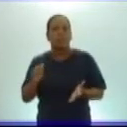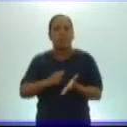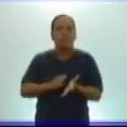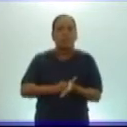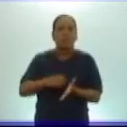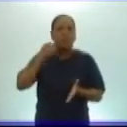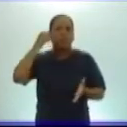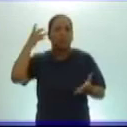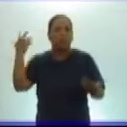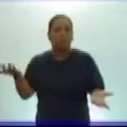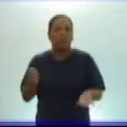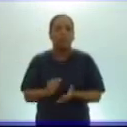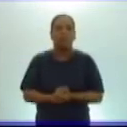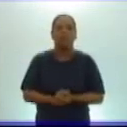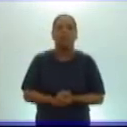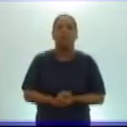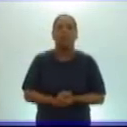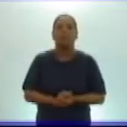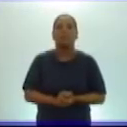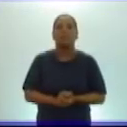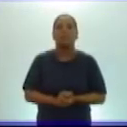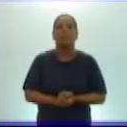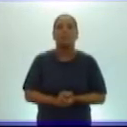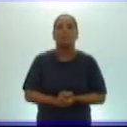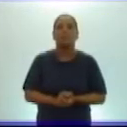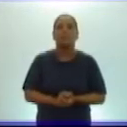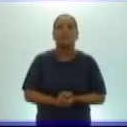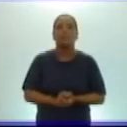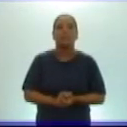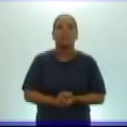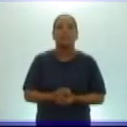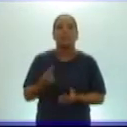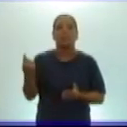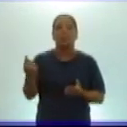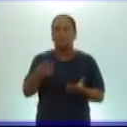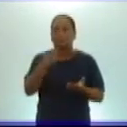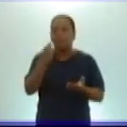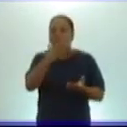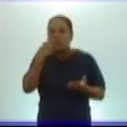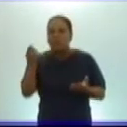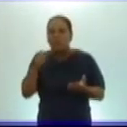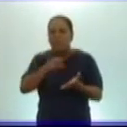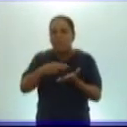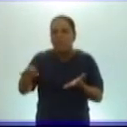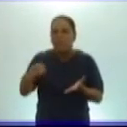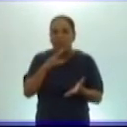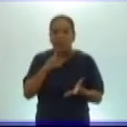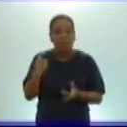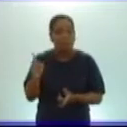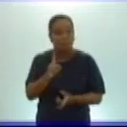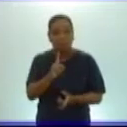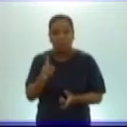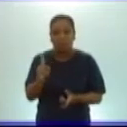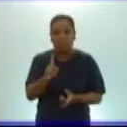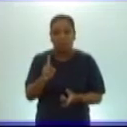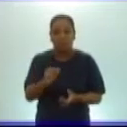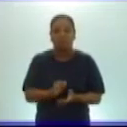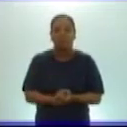líquidos y un sólido, ¿verdad? Y que es prácticamente insoluble, es decir, ya estamos hablando de la